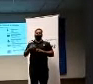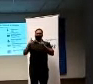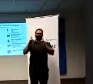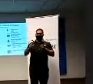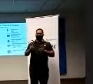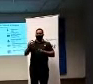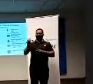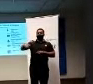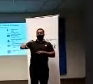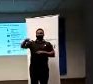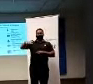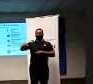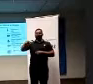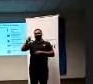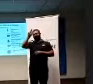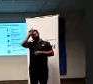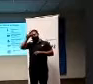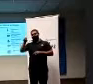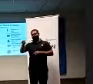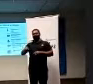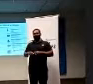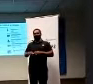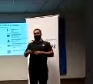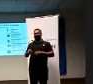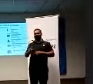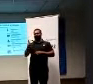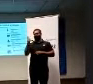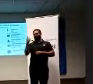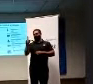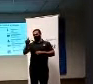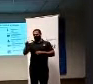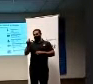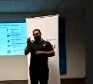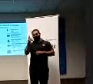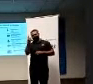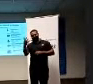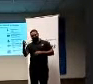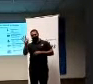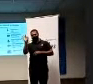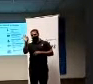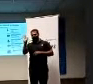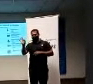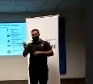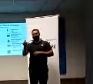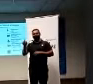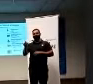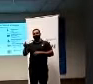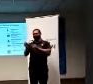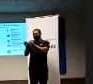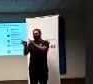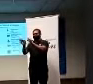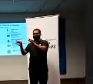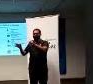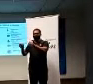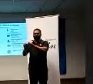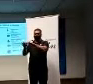indígenas, que es un 0.14% del total de casos confirmados que se tiene. También tenemos casos en